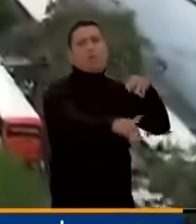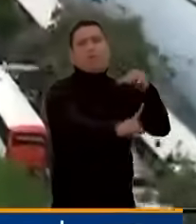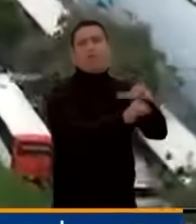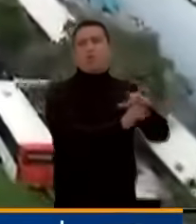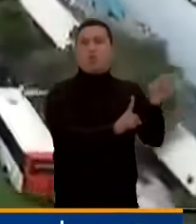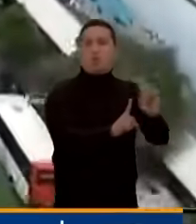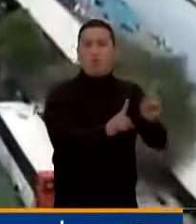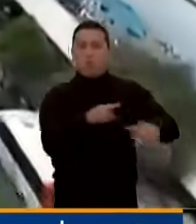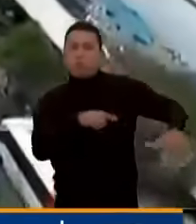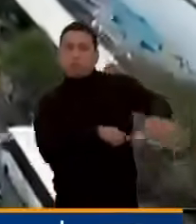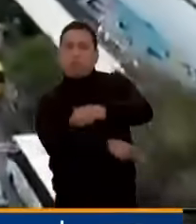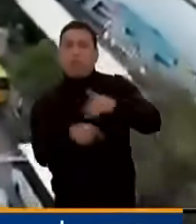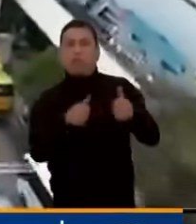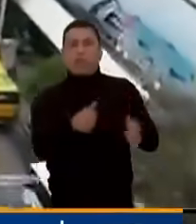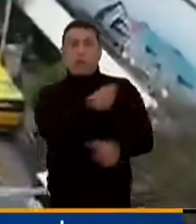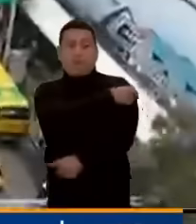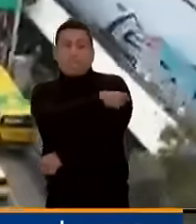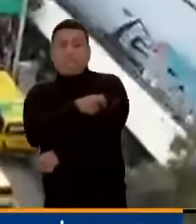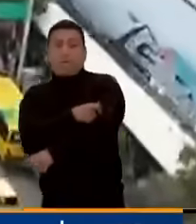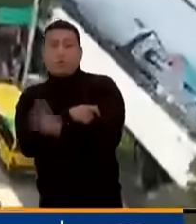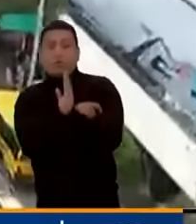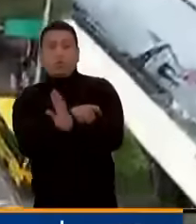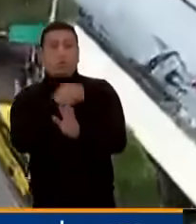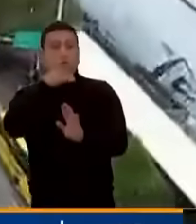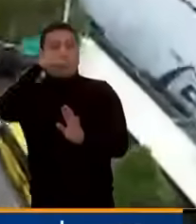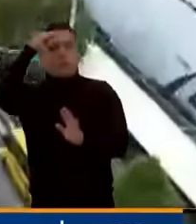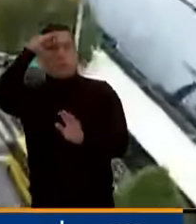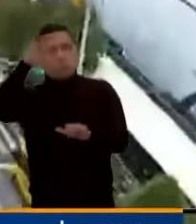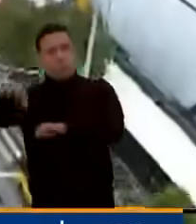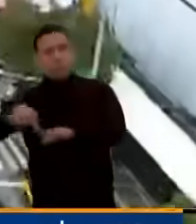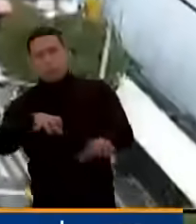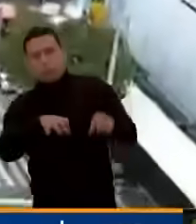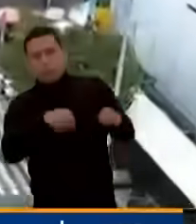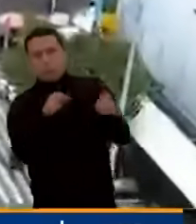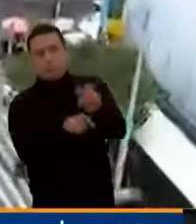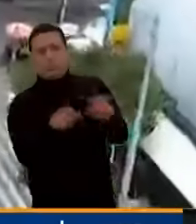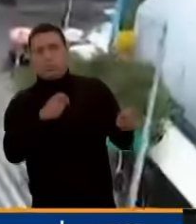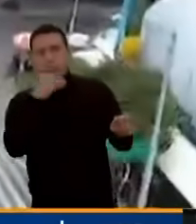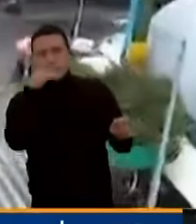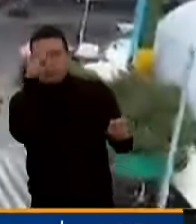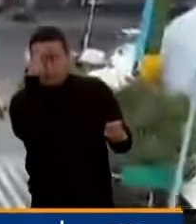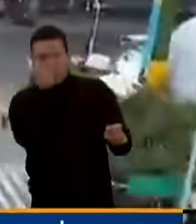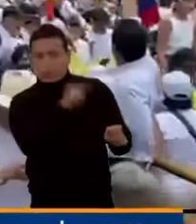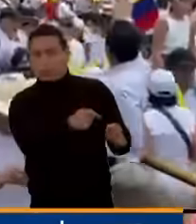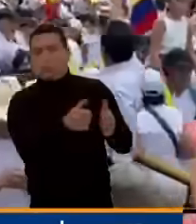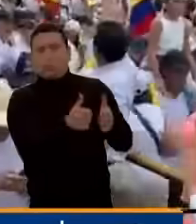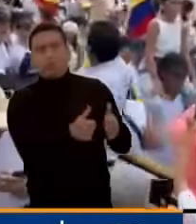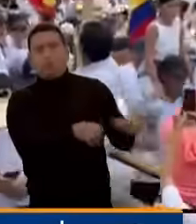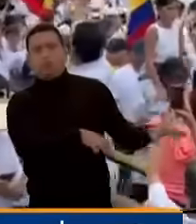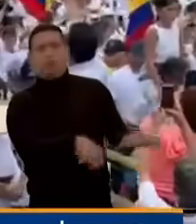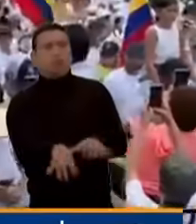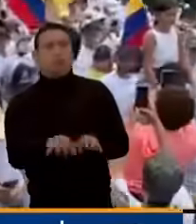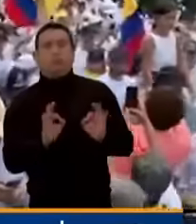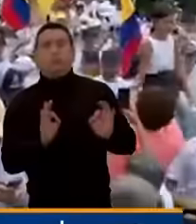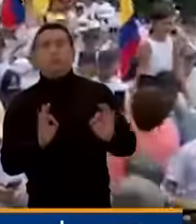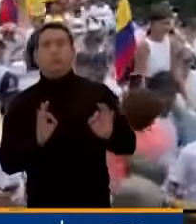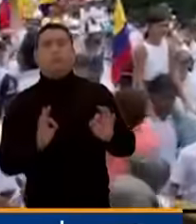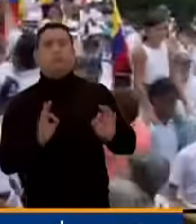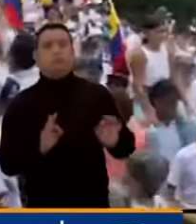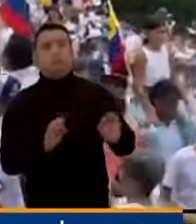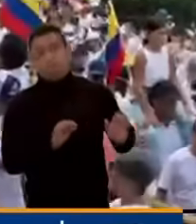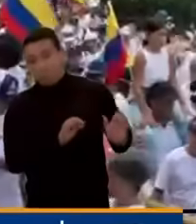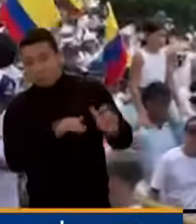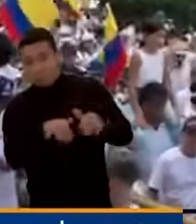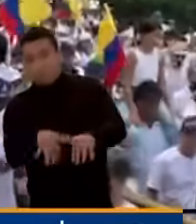buen comportamiento de todos los paisas que llegaron aquí al centro de Medellín y que se congregaron preliminarmente a las 10 de